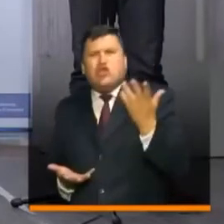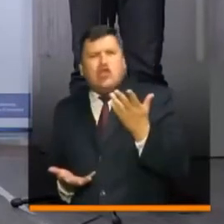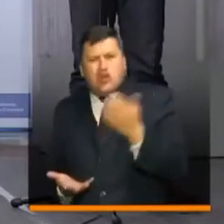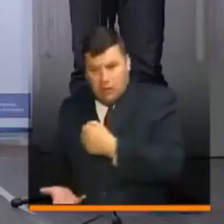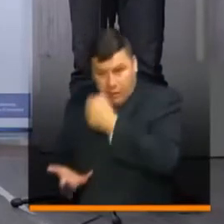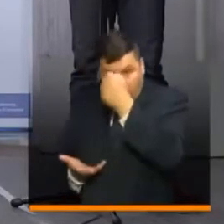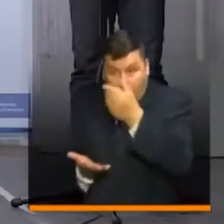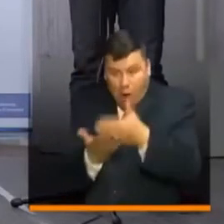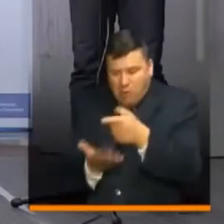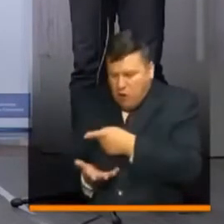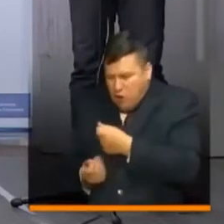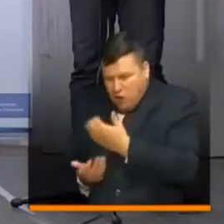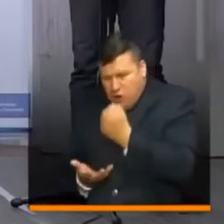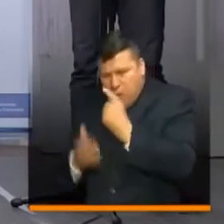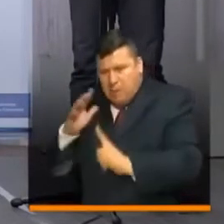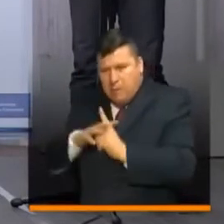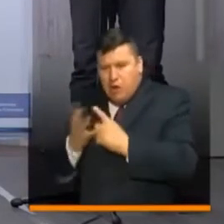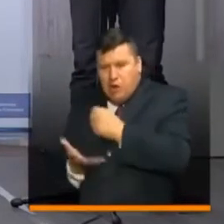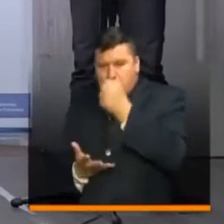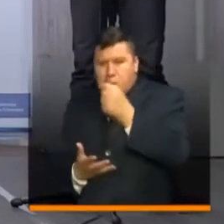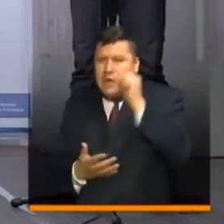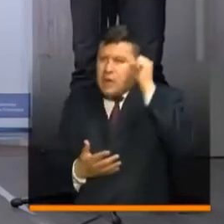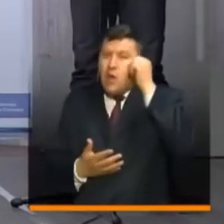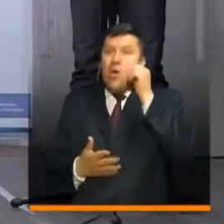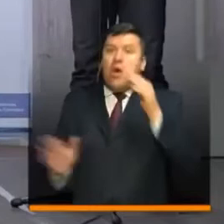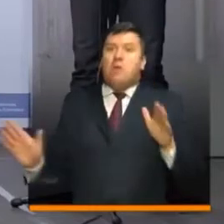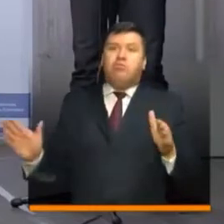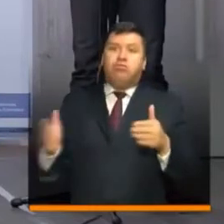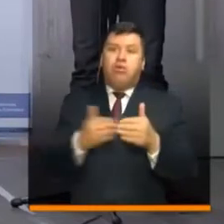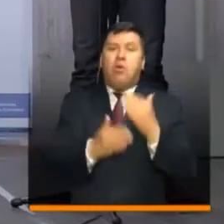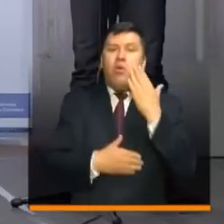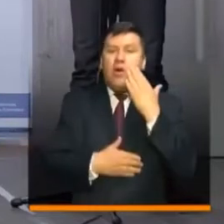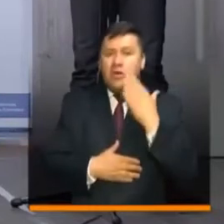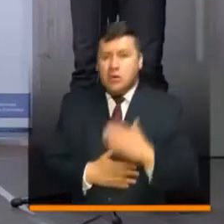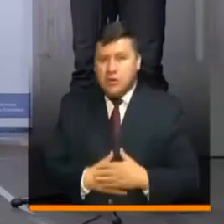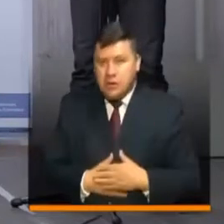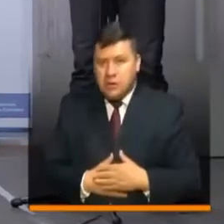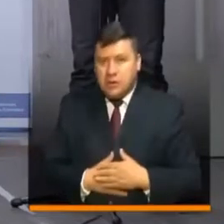y que le recuerden por favor cuando se cierra esta convocatoria